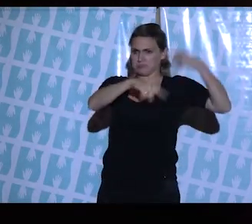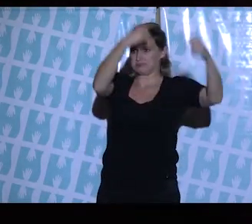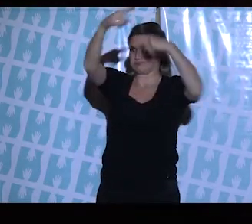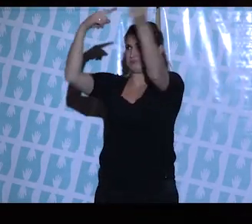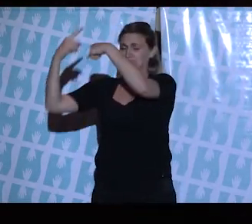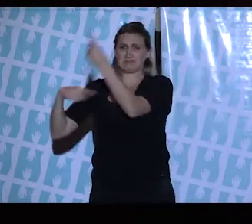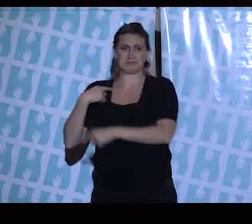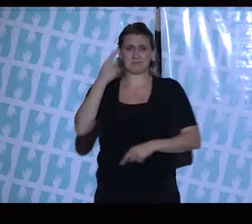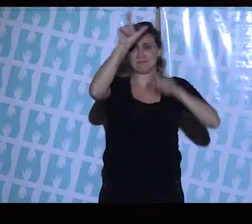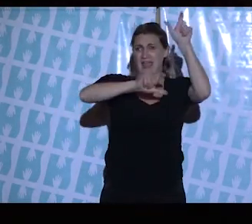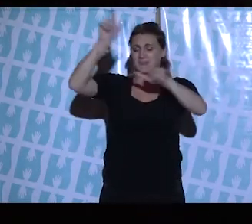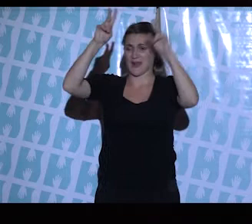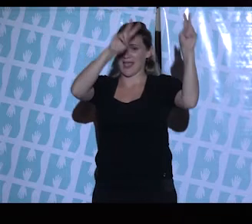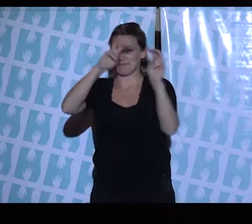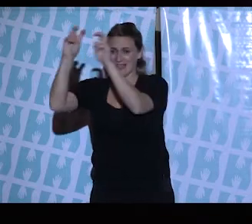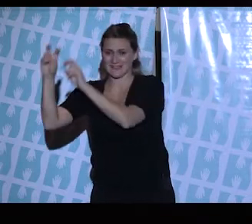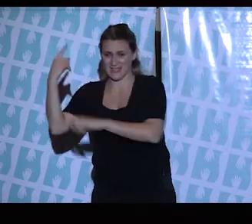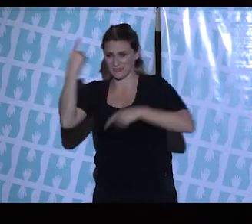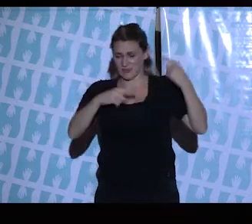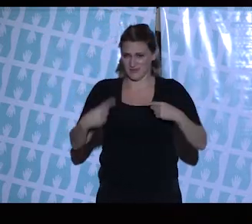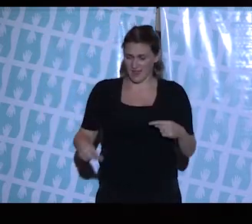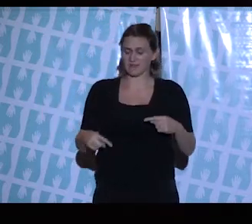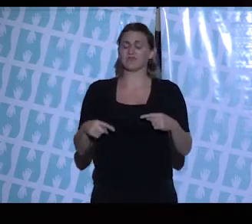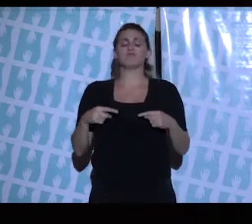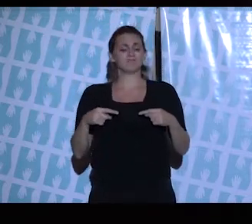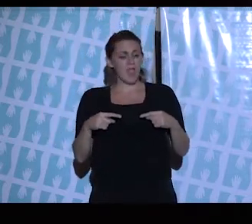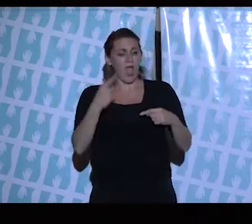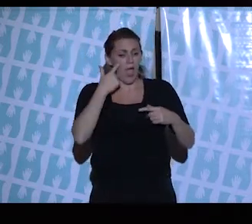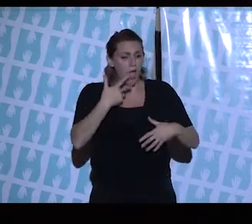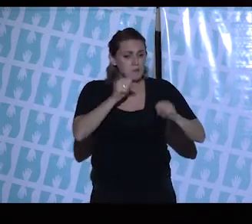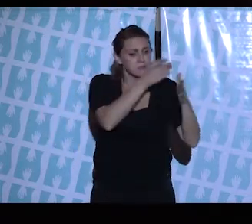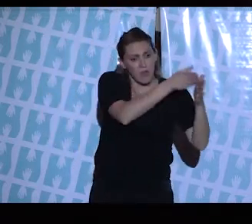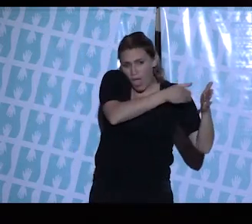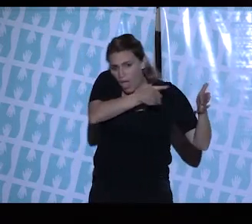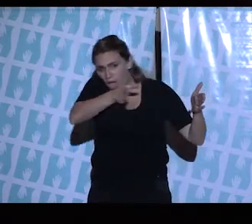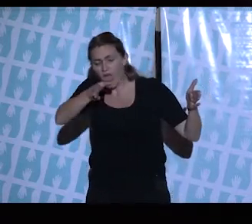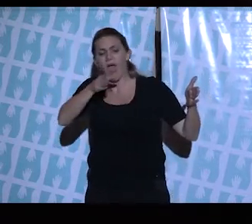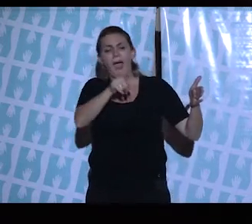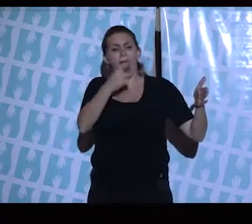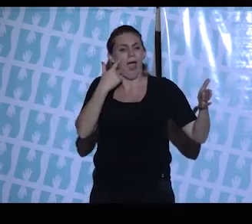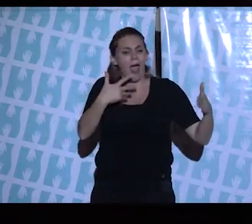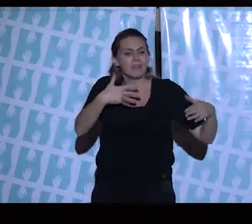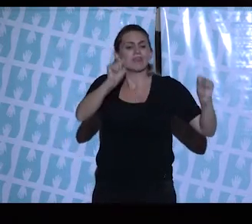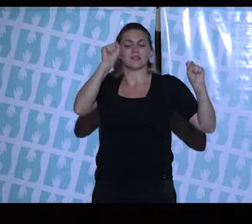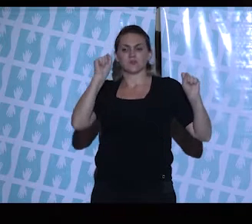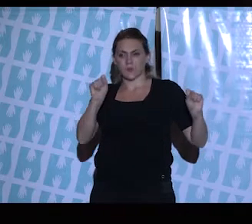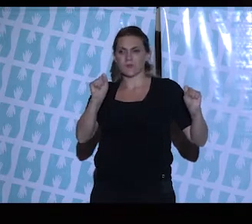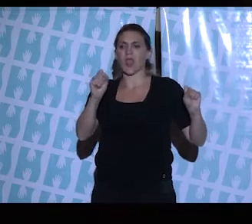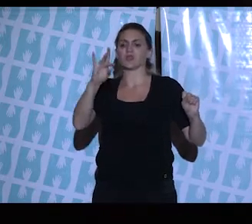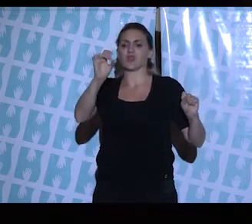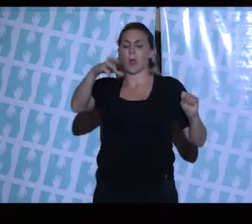había dopamina, algunos descubrimientos casuales. Por ejemplo, en ese momento se introducía una